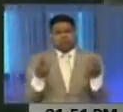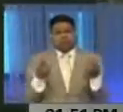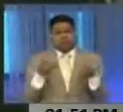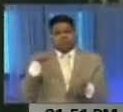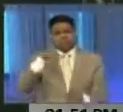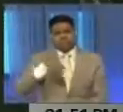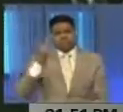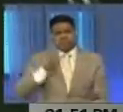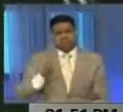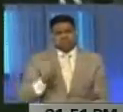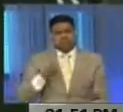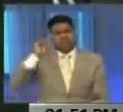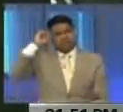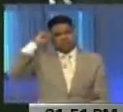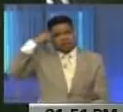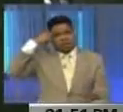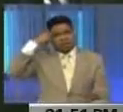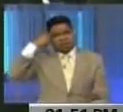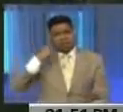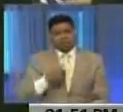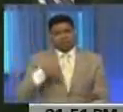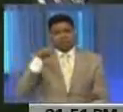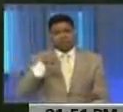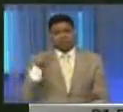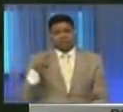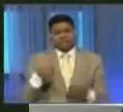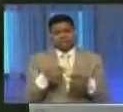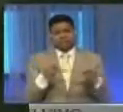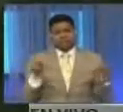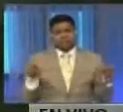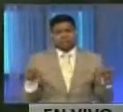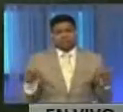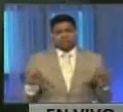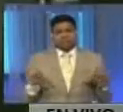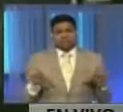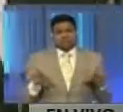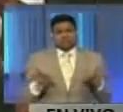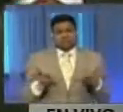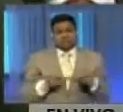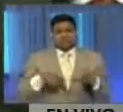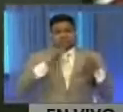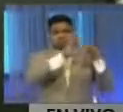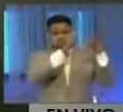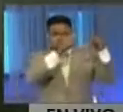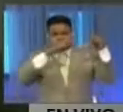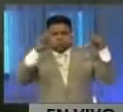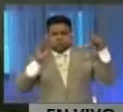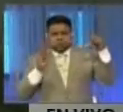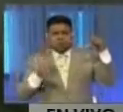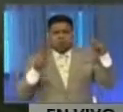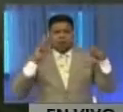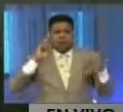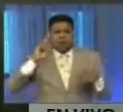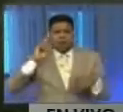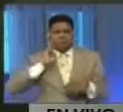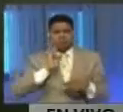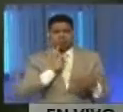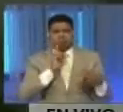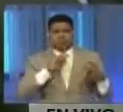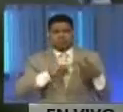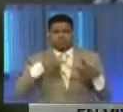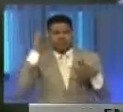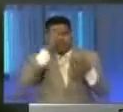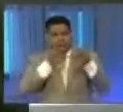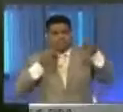país. Recordemos que la zona del arco minero del Orinoco abarca parte de los estados Bolívar, Amazonas y tiene